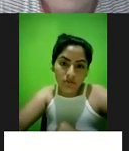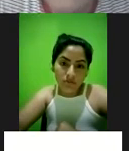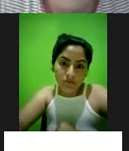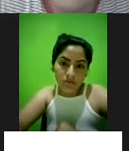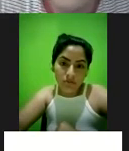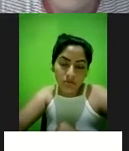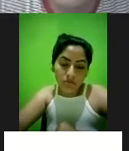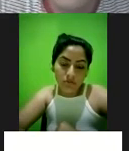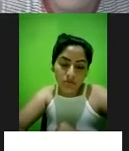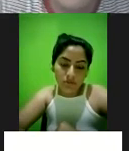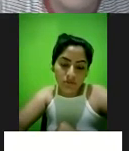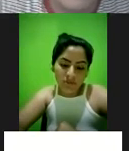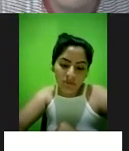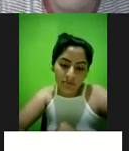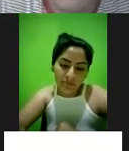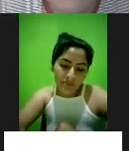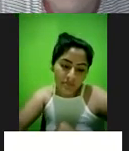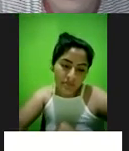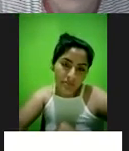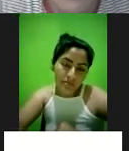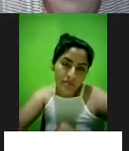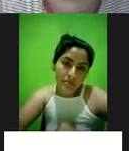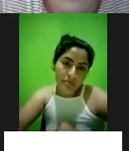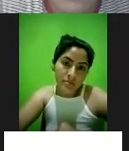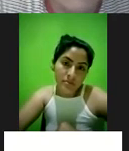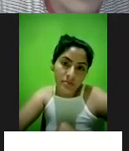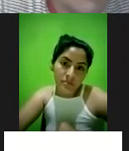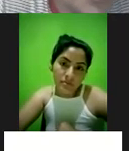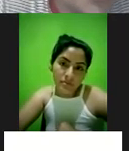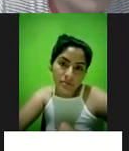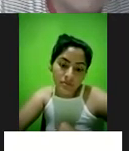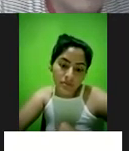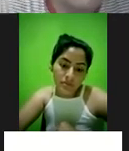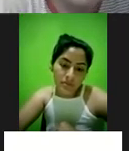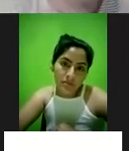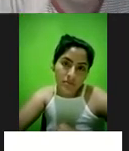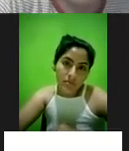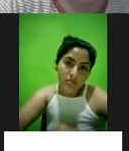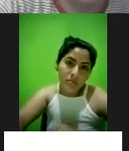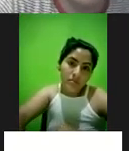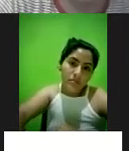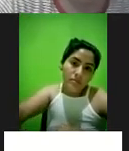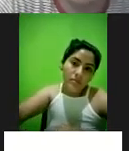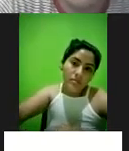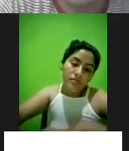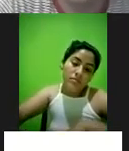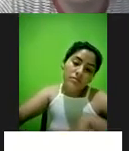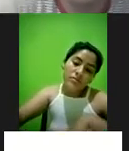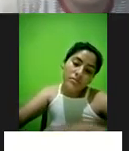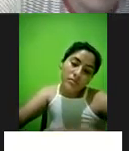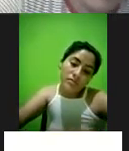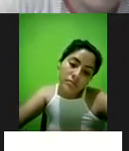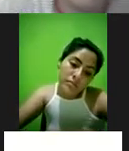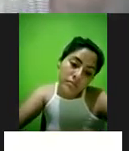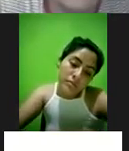Componentes de un sistema tegumentario. Aquí está. Estos son los más importantes, van a tener en cuenta. Tiene componentes y tiene función. Todos los aparatos y sistemas tienen componentes y tienen